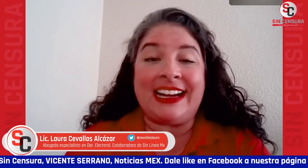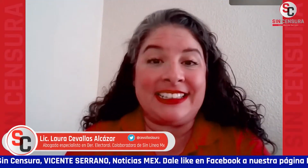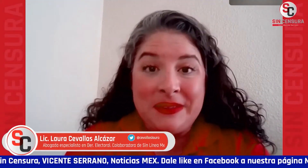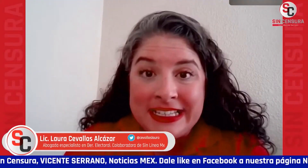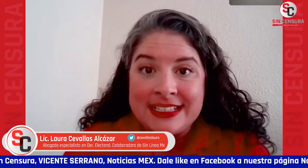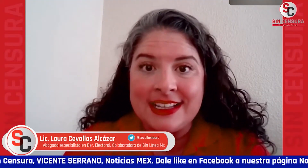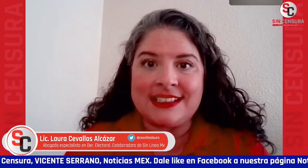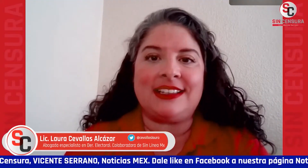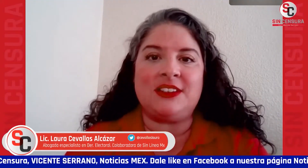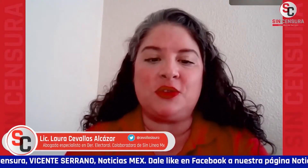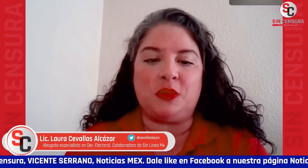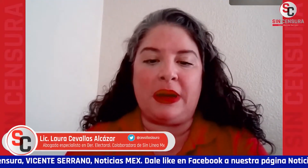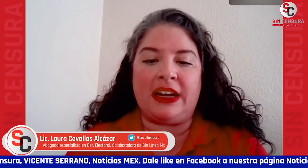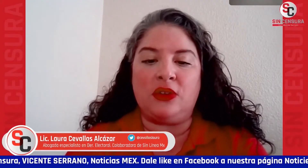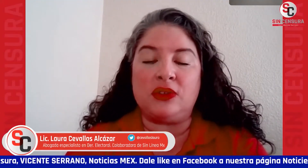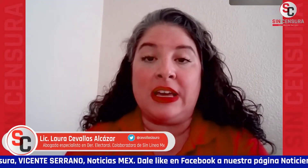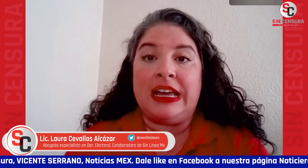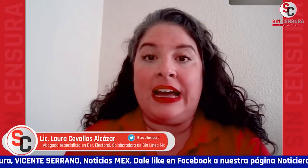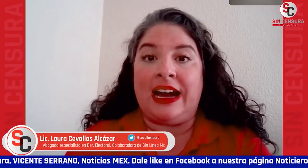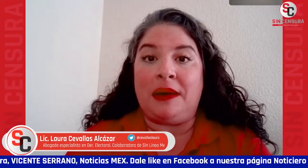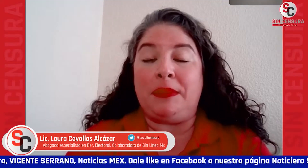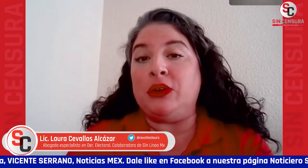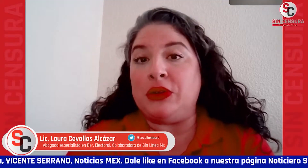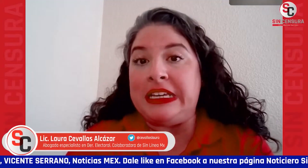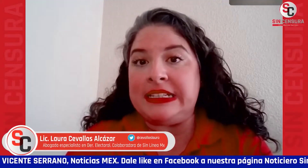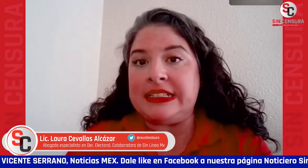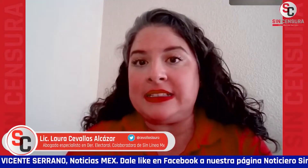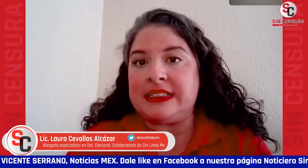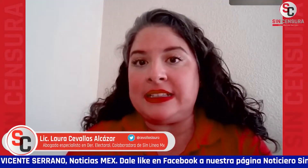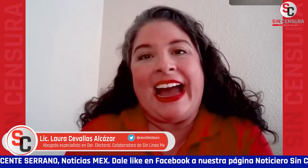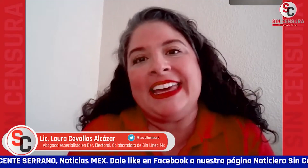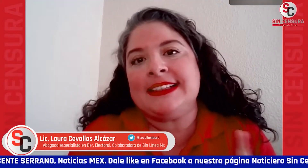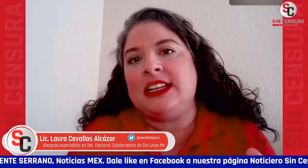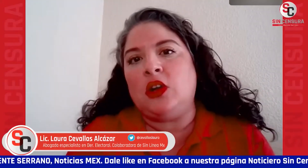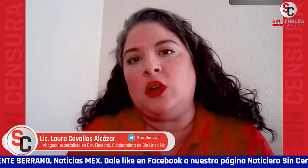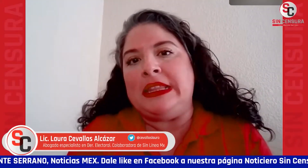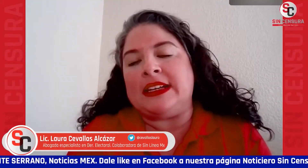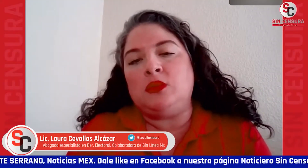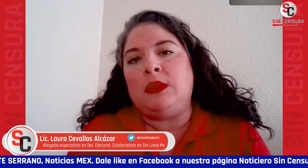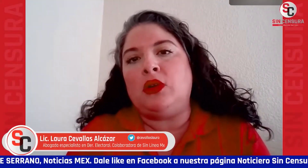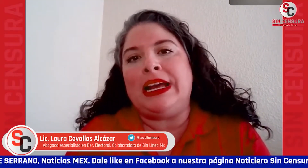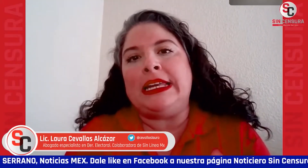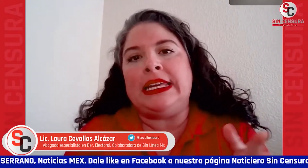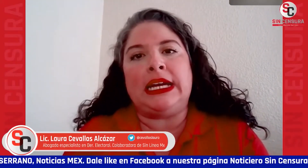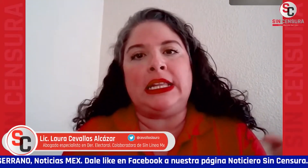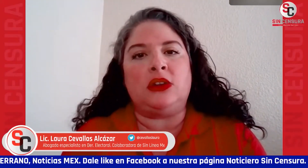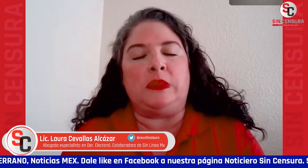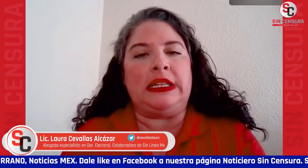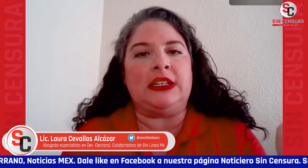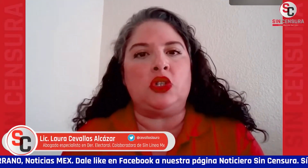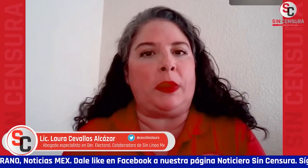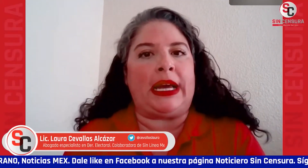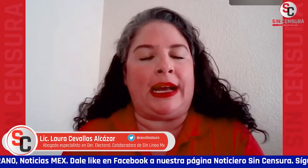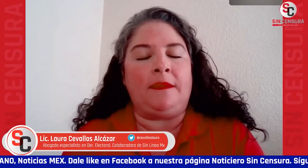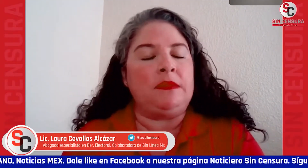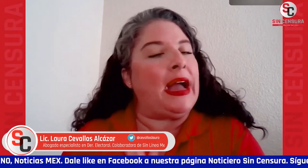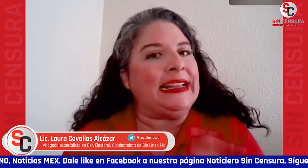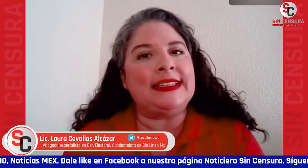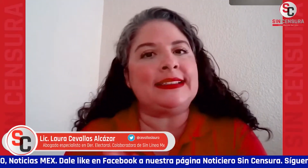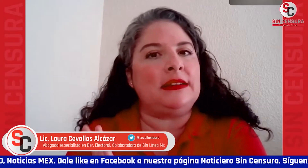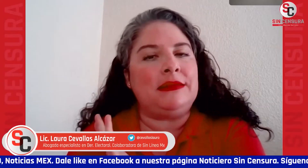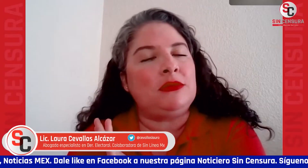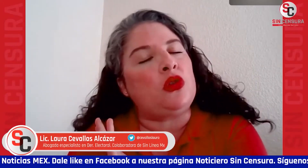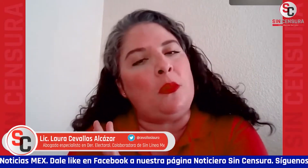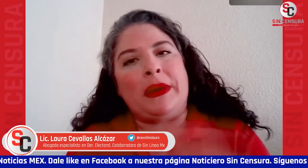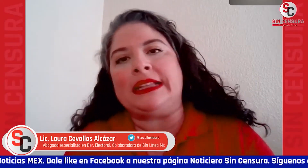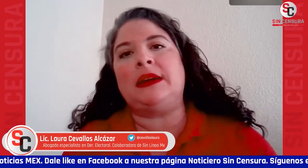asesinar a activistas de derechos humanos, a periodistas. A ella se le olvida, su memoria le llega de 2018 para acá.